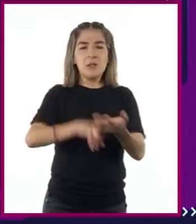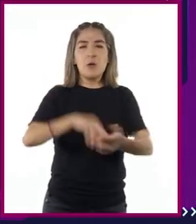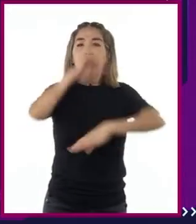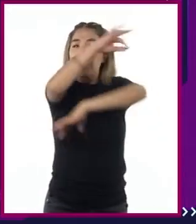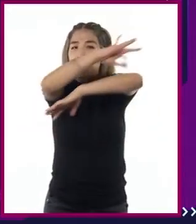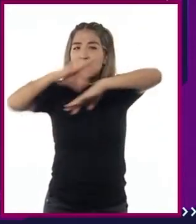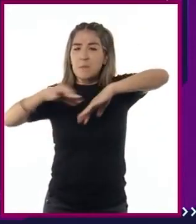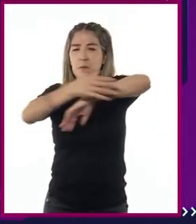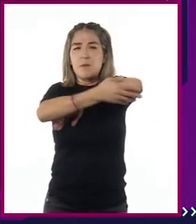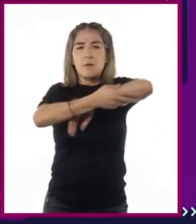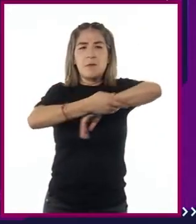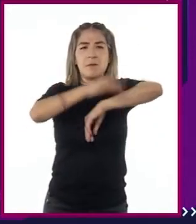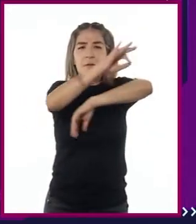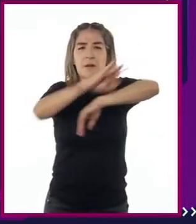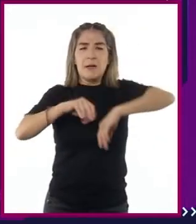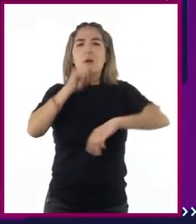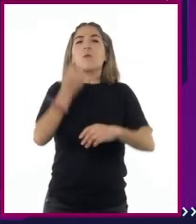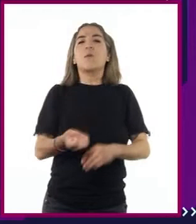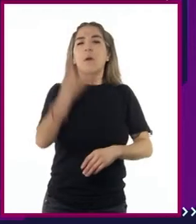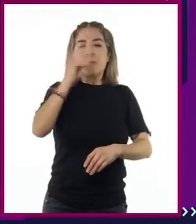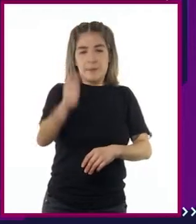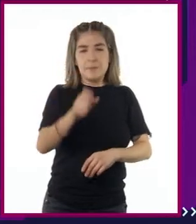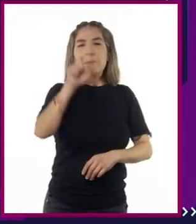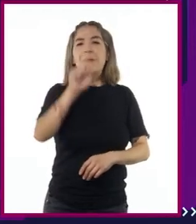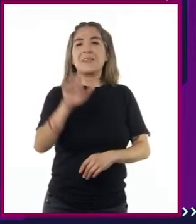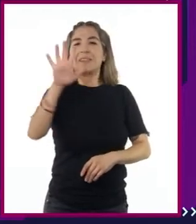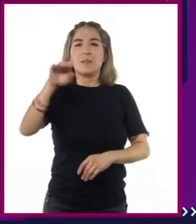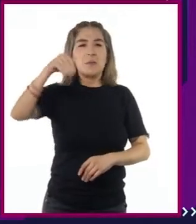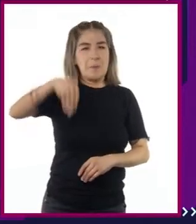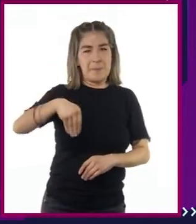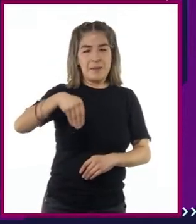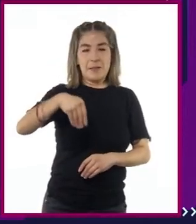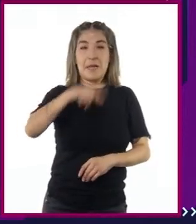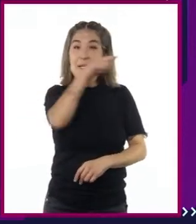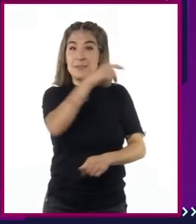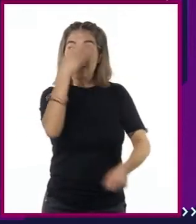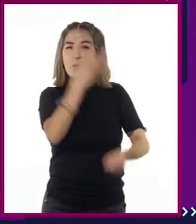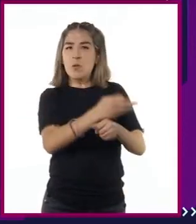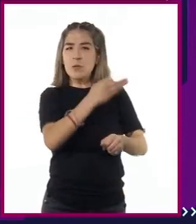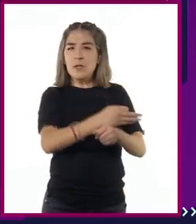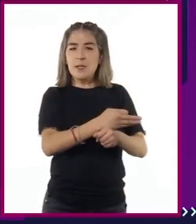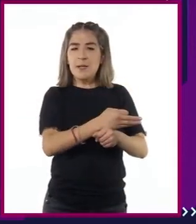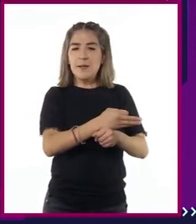diagonal es igual a 25 metros. En